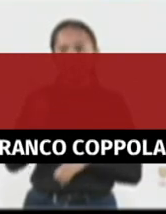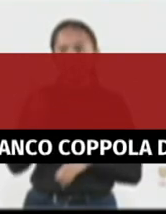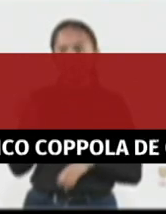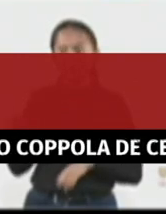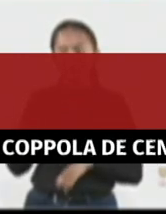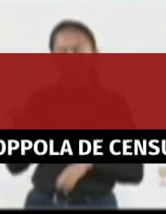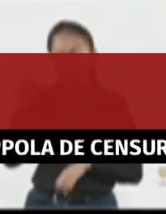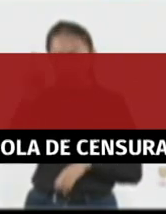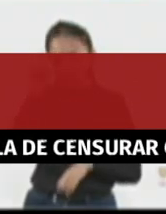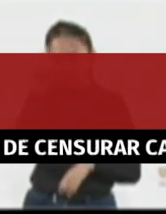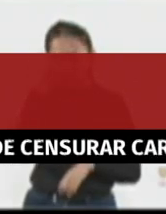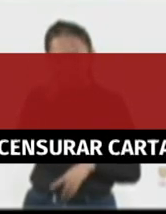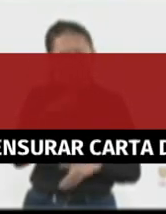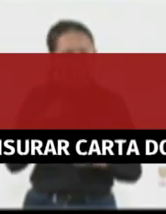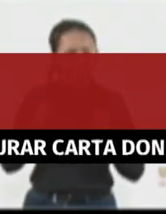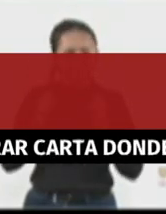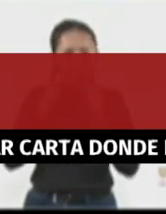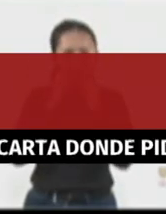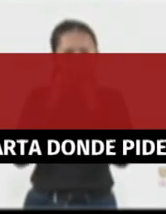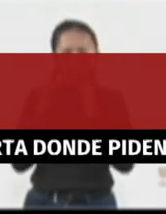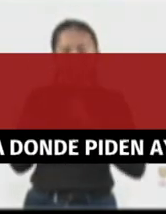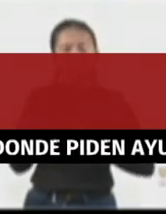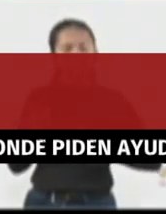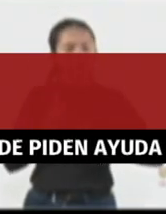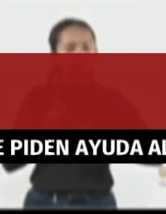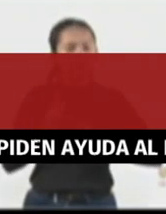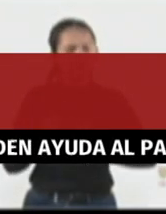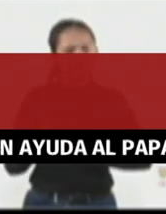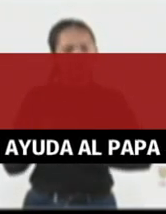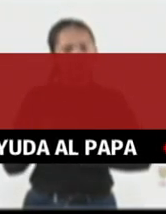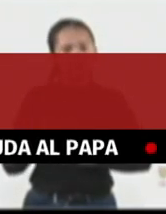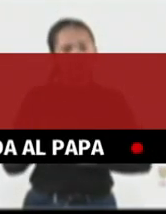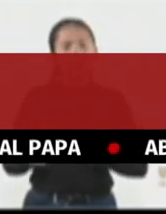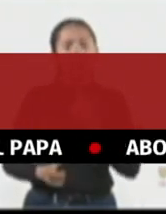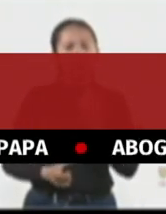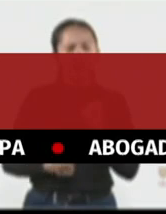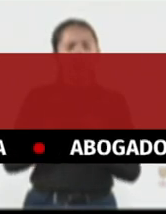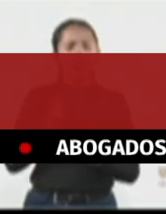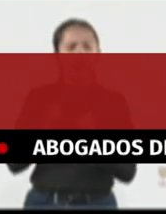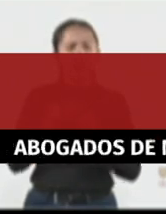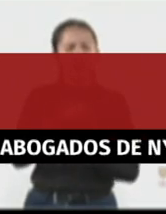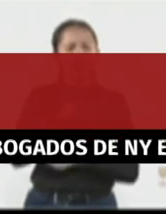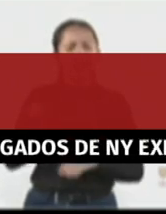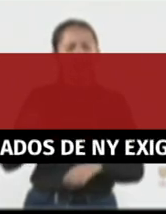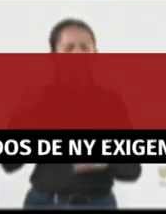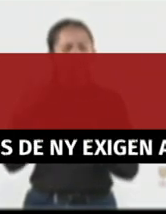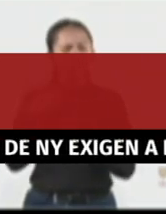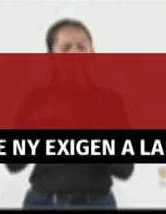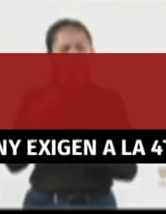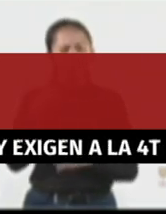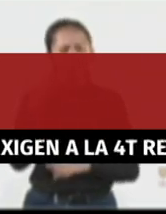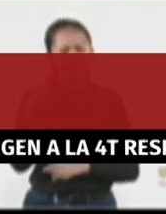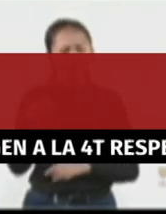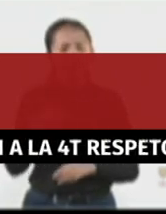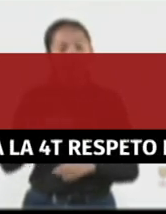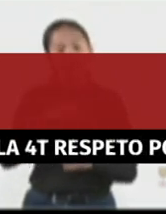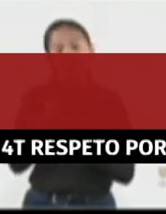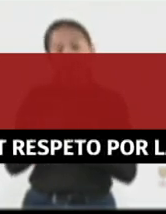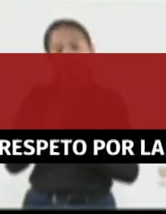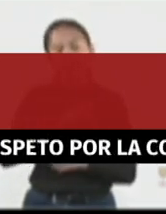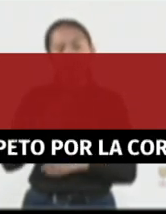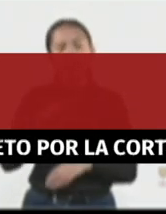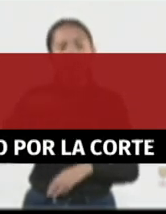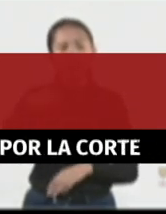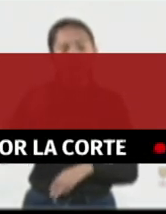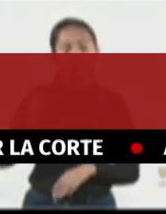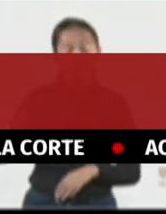ella decidió salir adelante. Hay quienes tienen esa meta y lo pueden hacer, pero aquí desde el